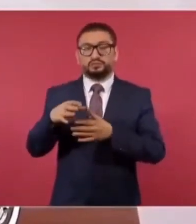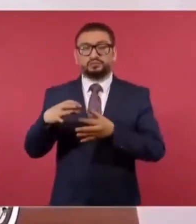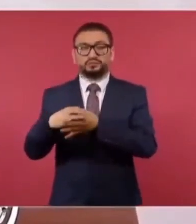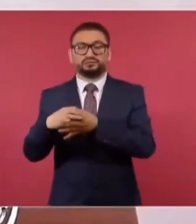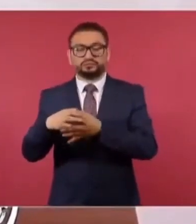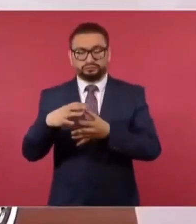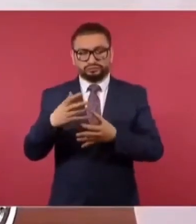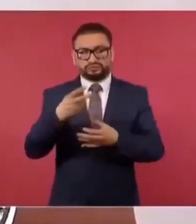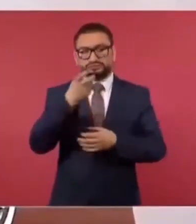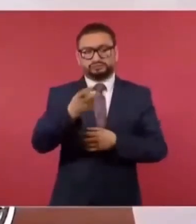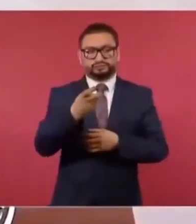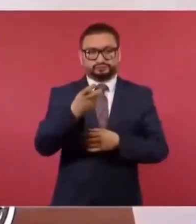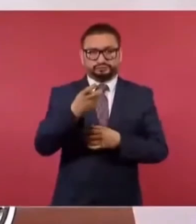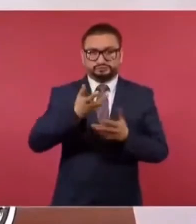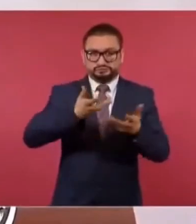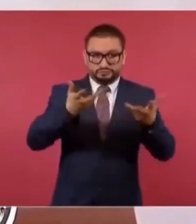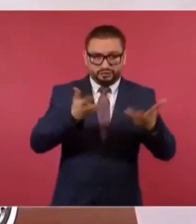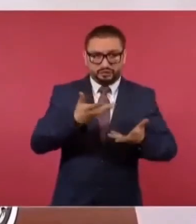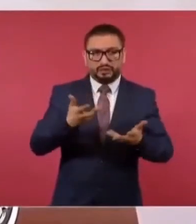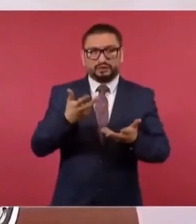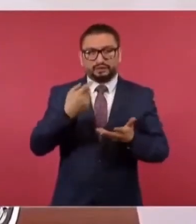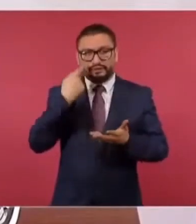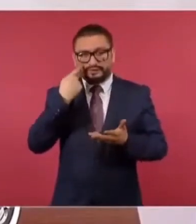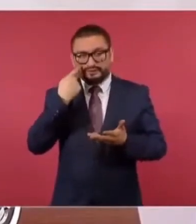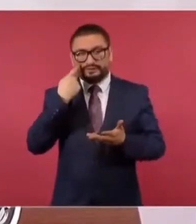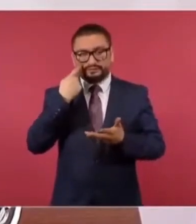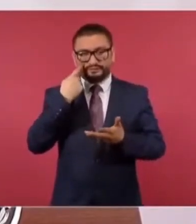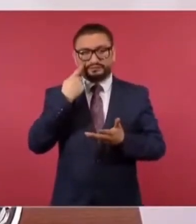En los hechos prevaleció